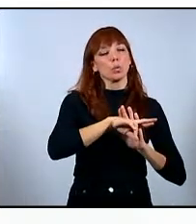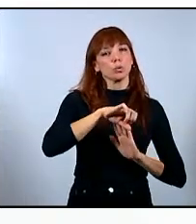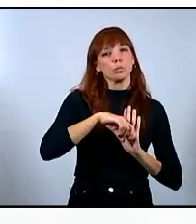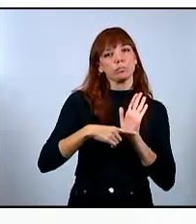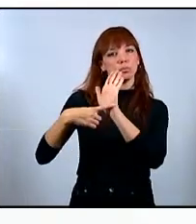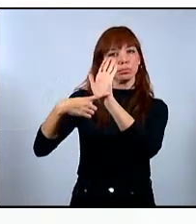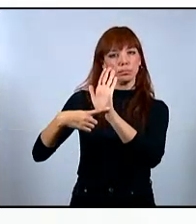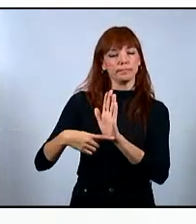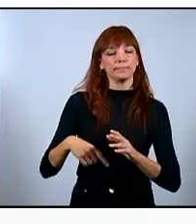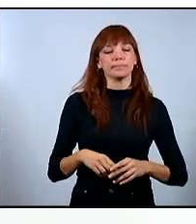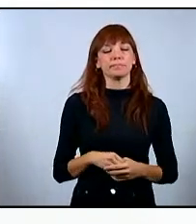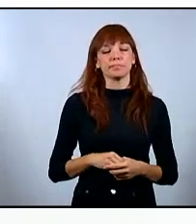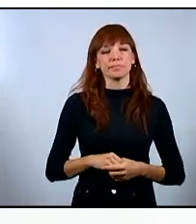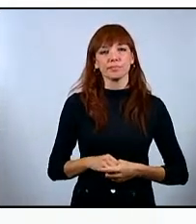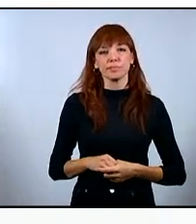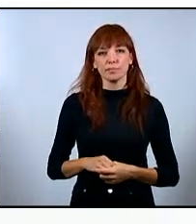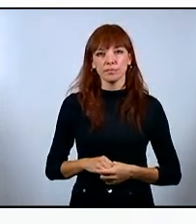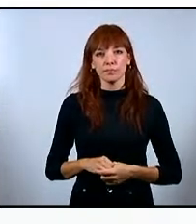Supremo.